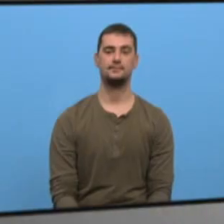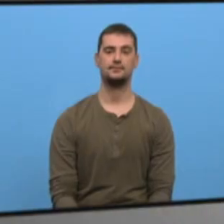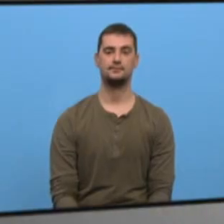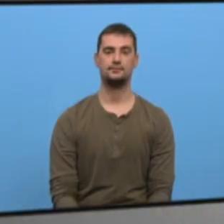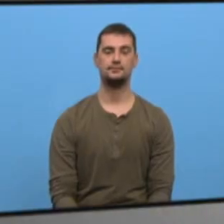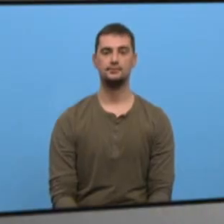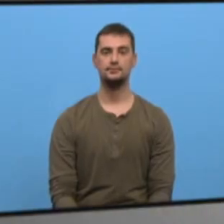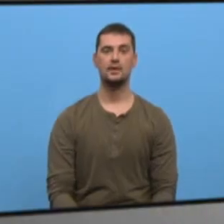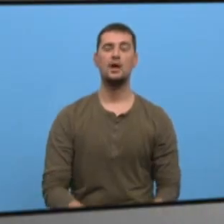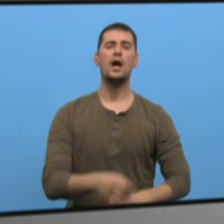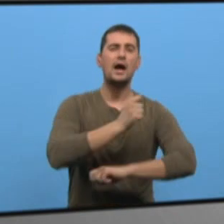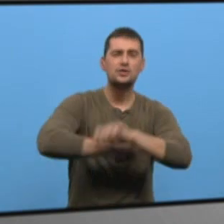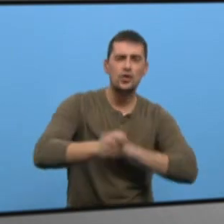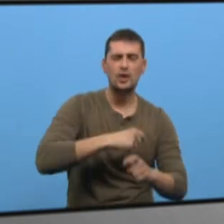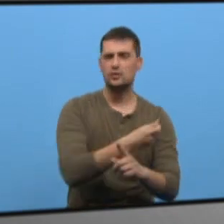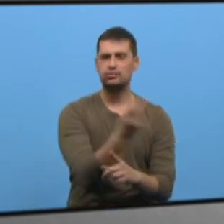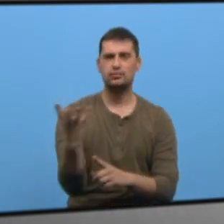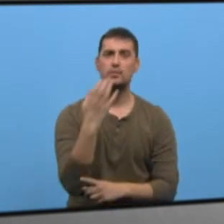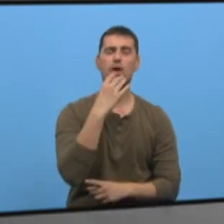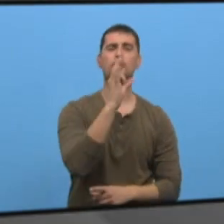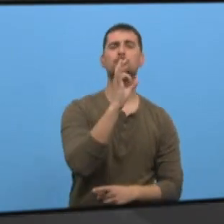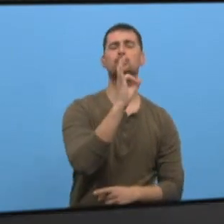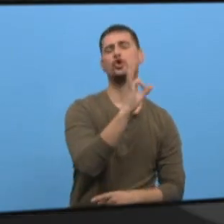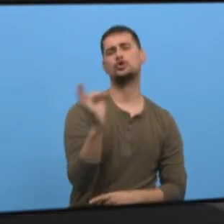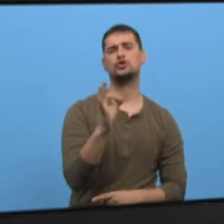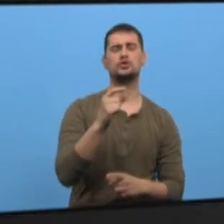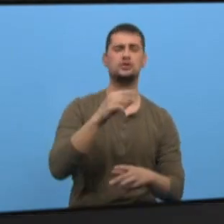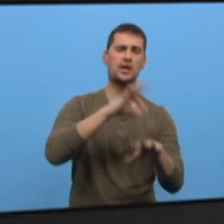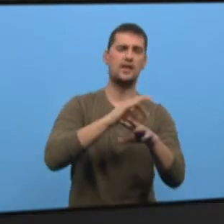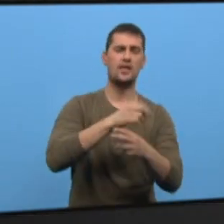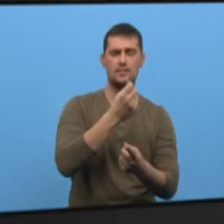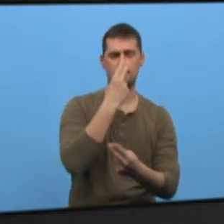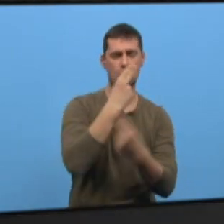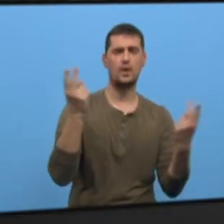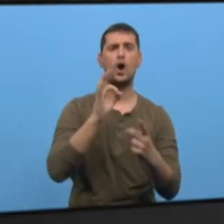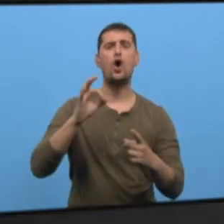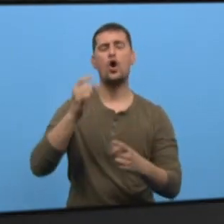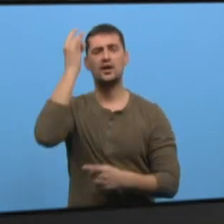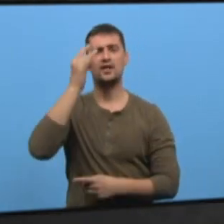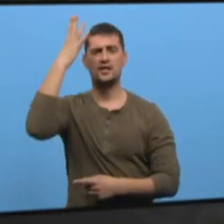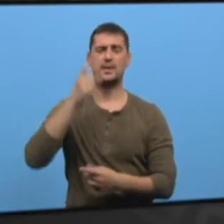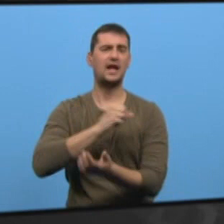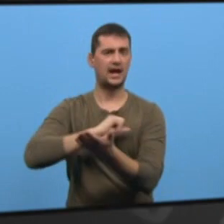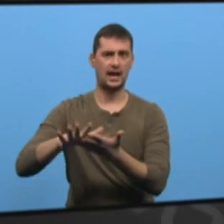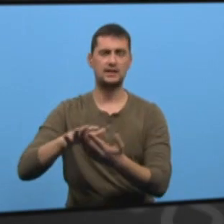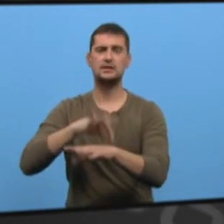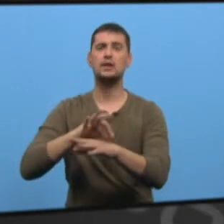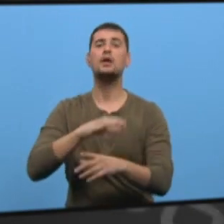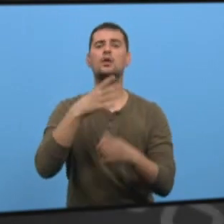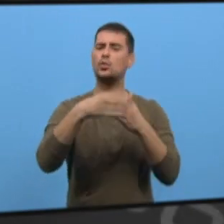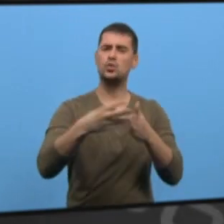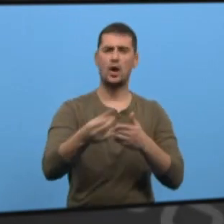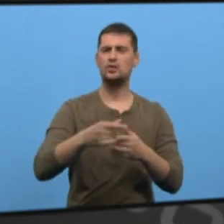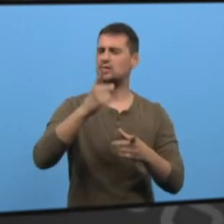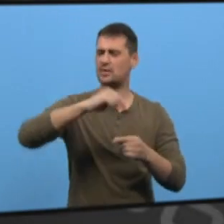Tecel asocia como sanid pública inicia grat sanid adem de centos de usuarios